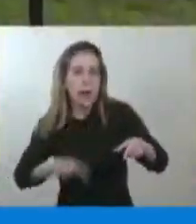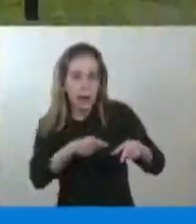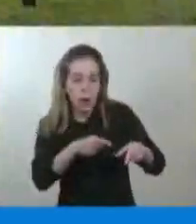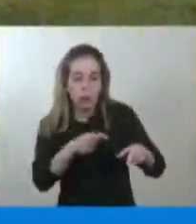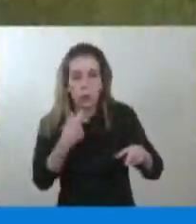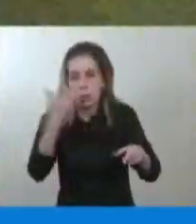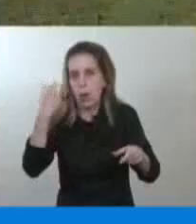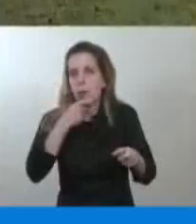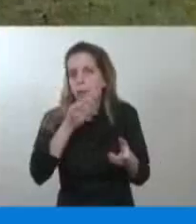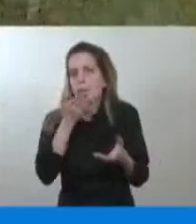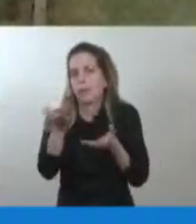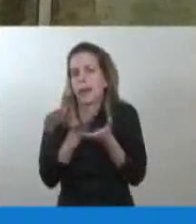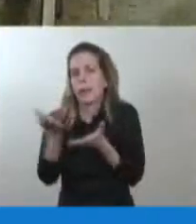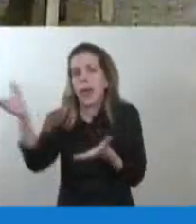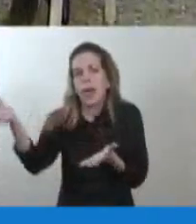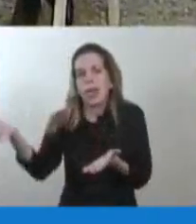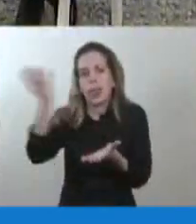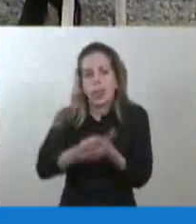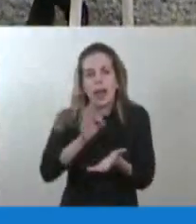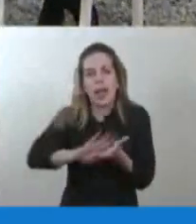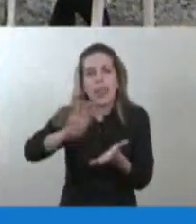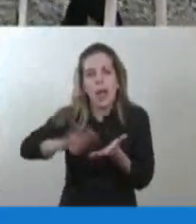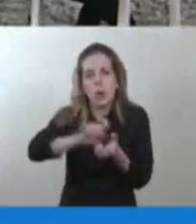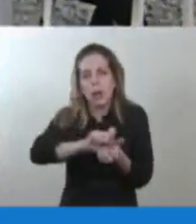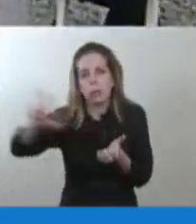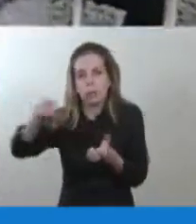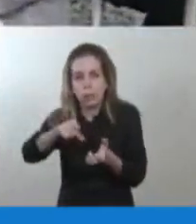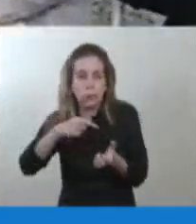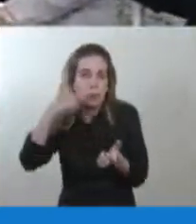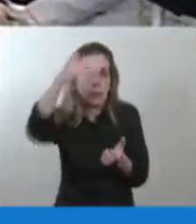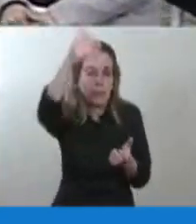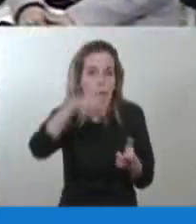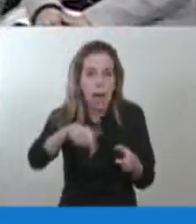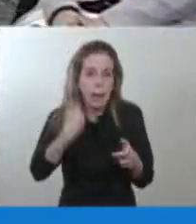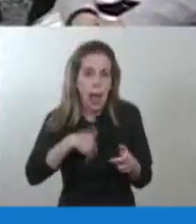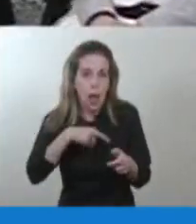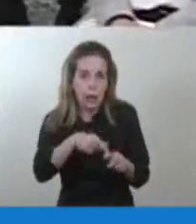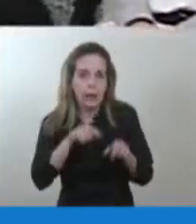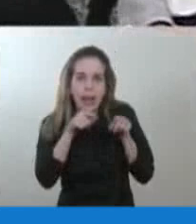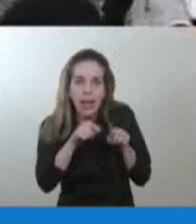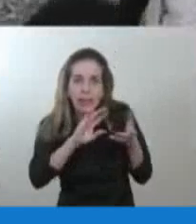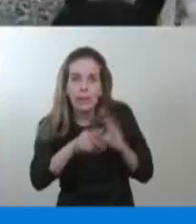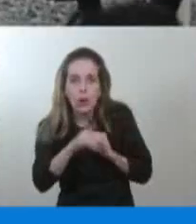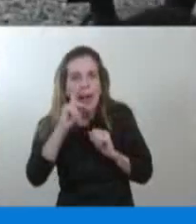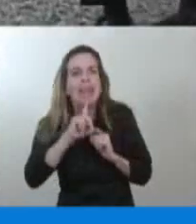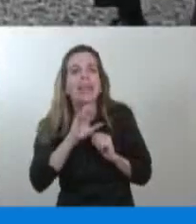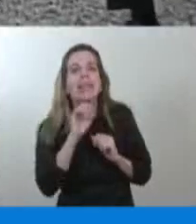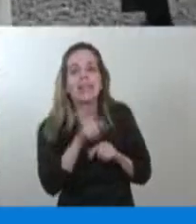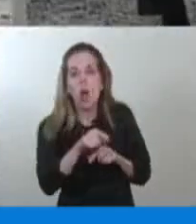cuando endeudan al país e hipoteca en el futuro de los argentinos esos delitos generan